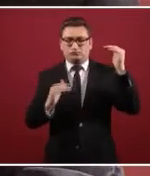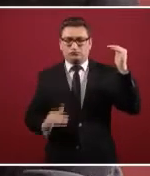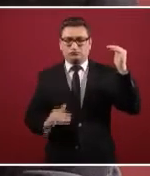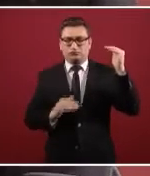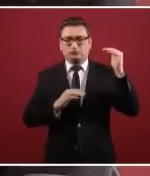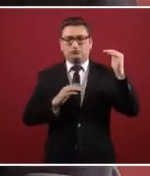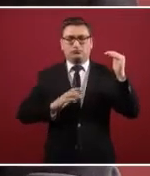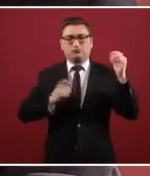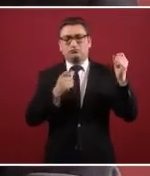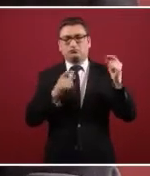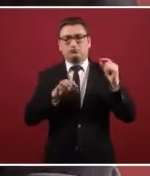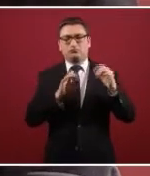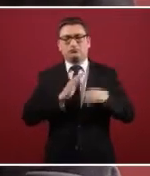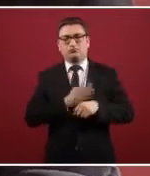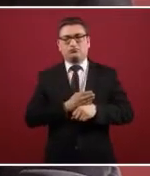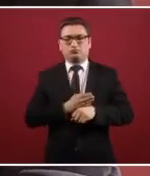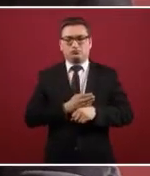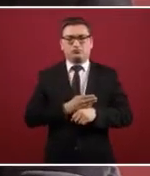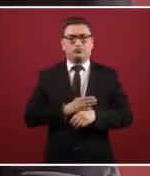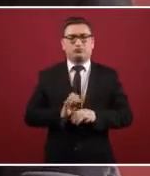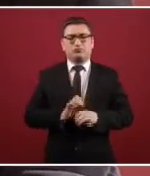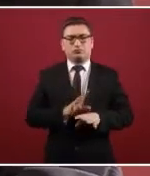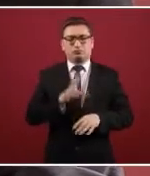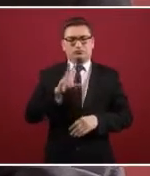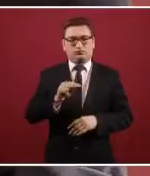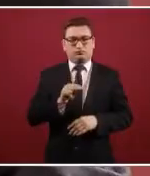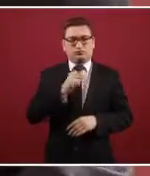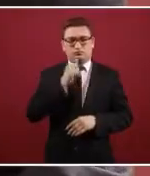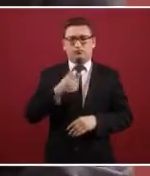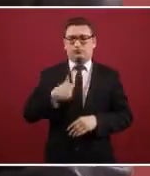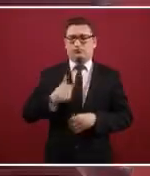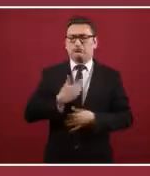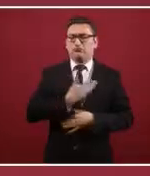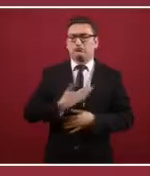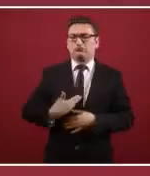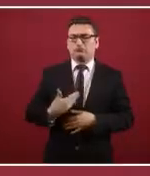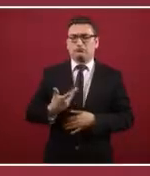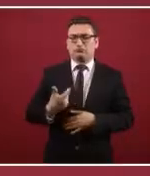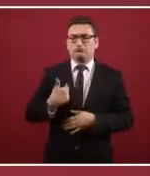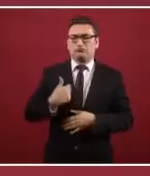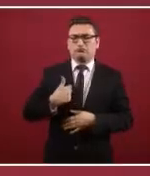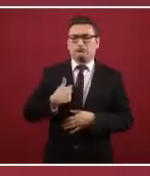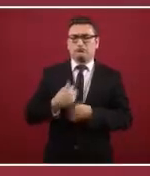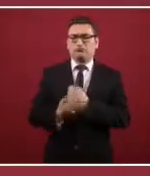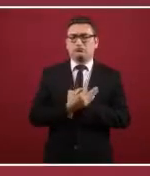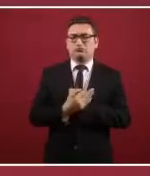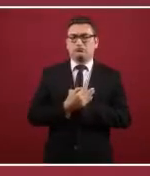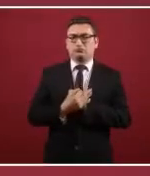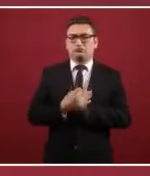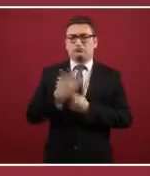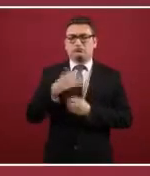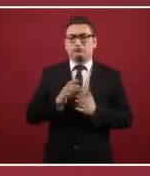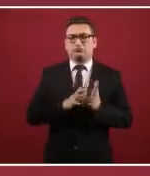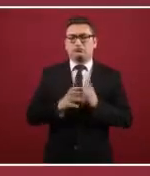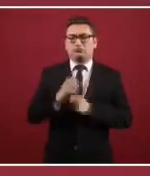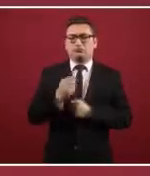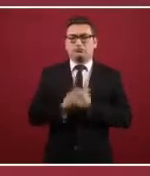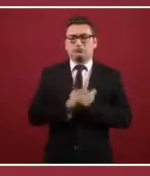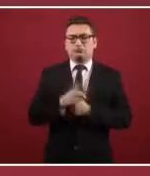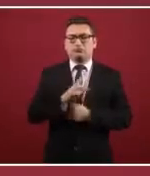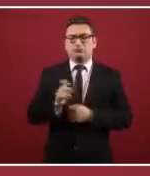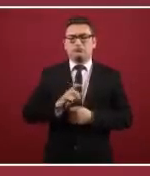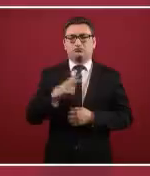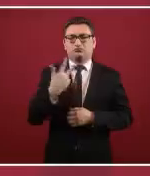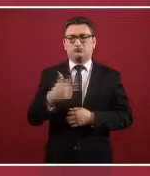Nada de que soy presidente y me protege la Constitución, el